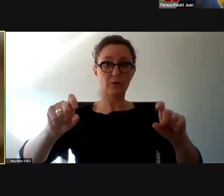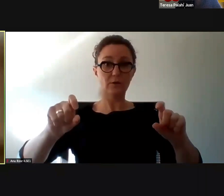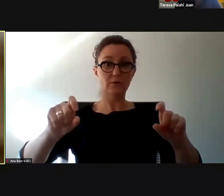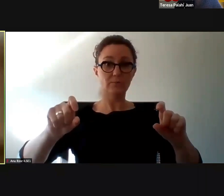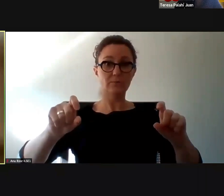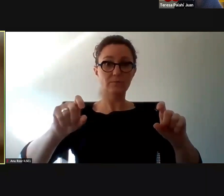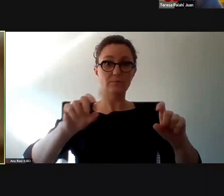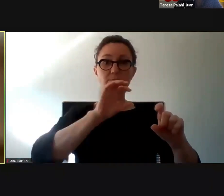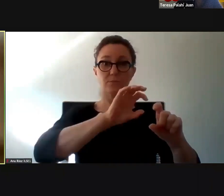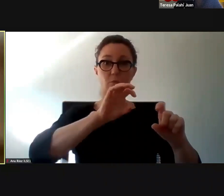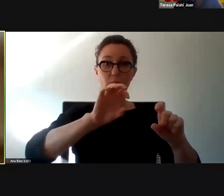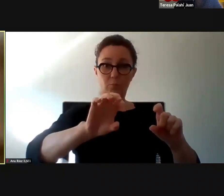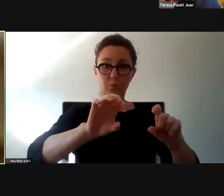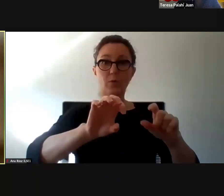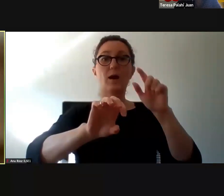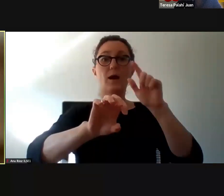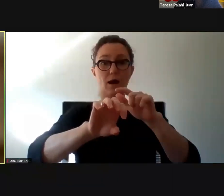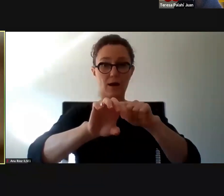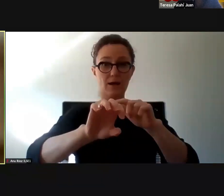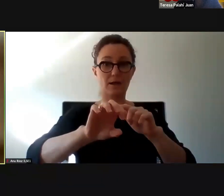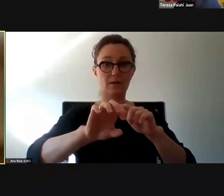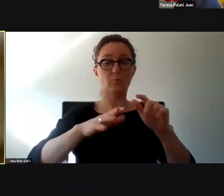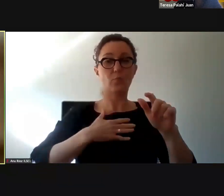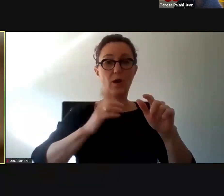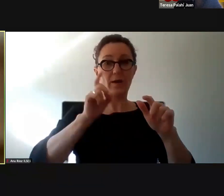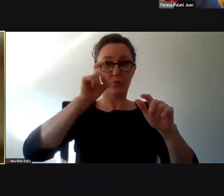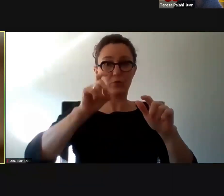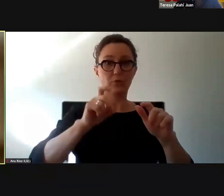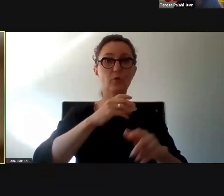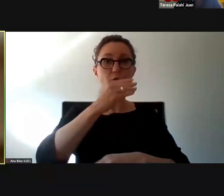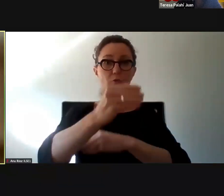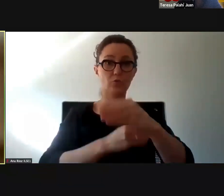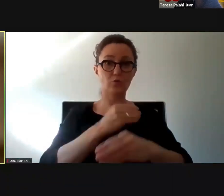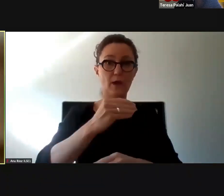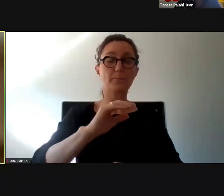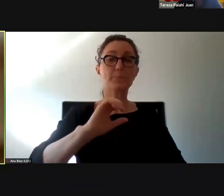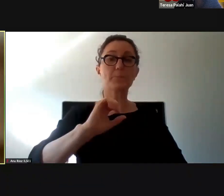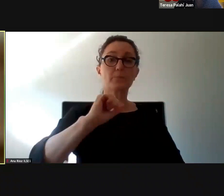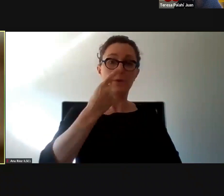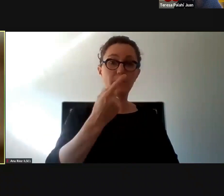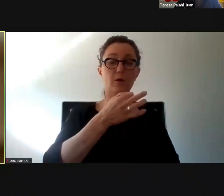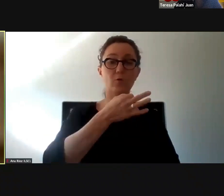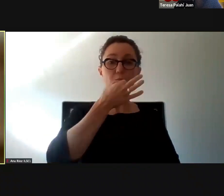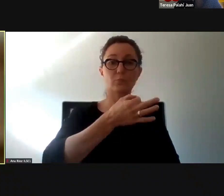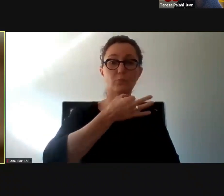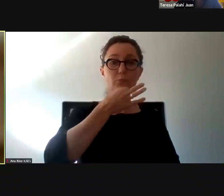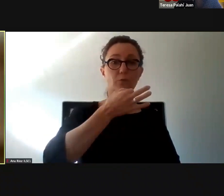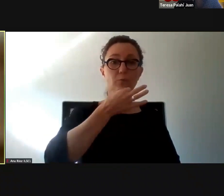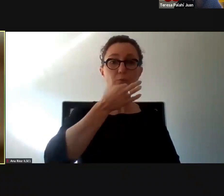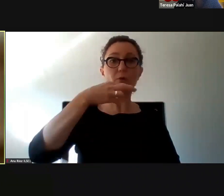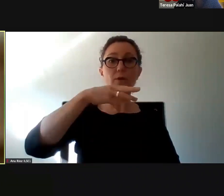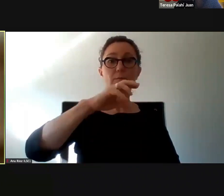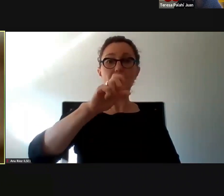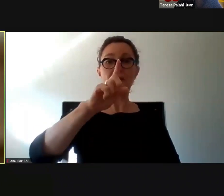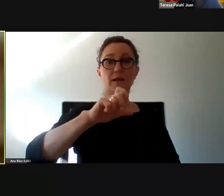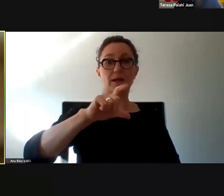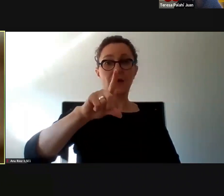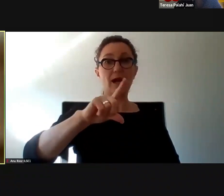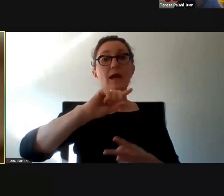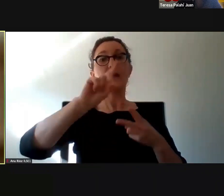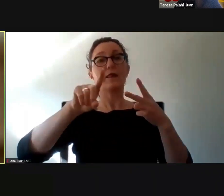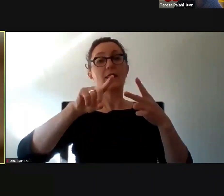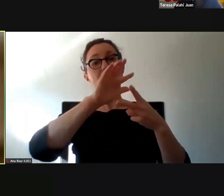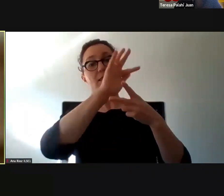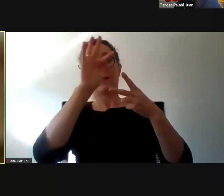pantalla. Después de la intervención de nuestro ponente, de Miguel, tendremos también con nosotros